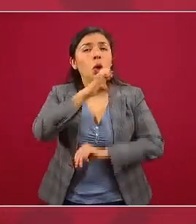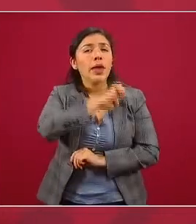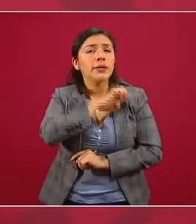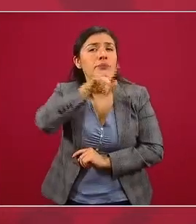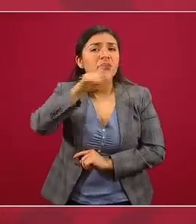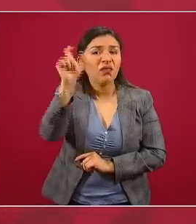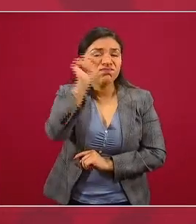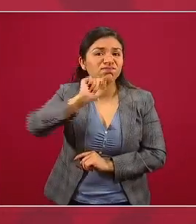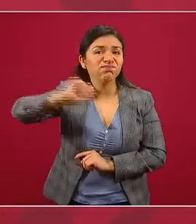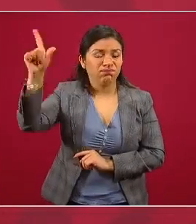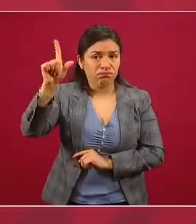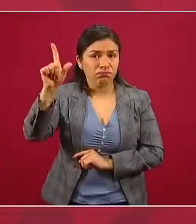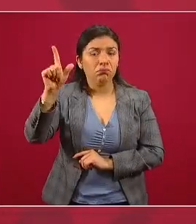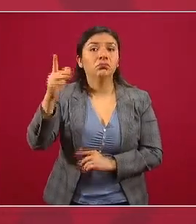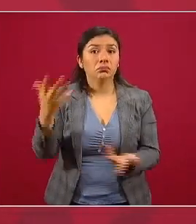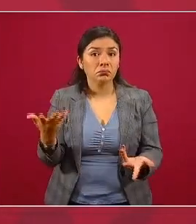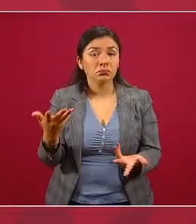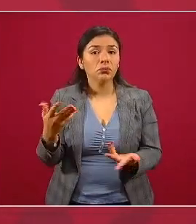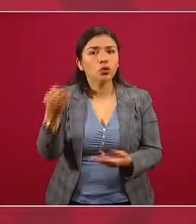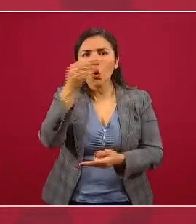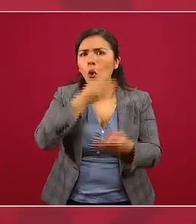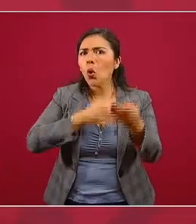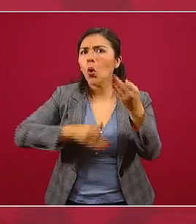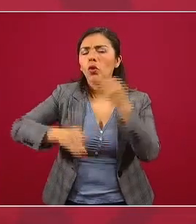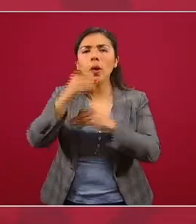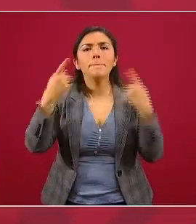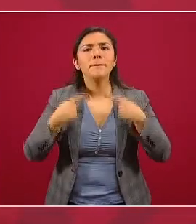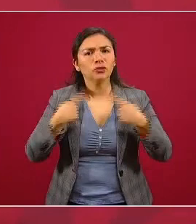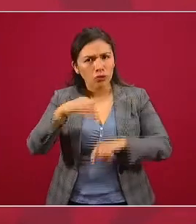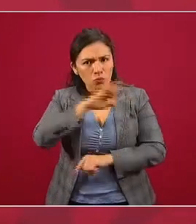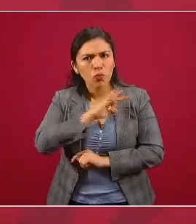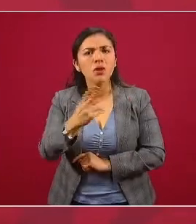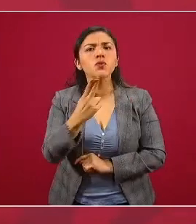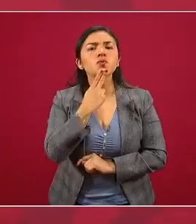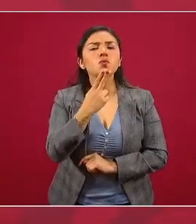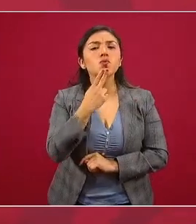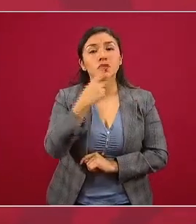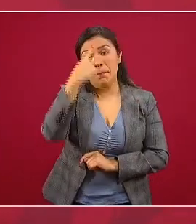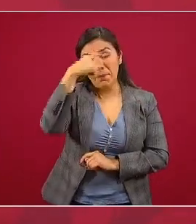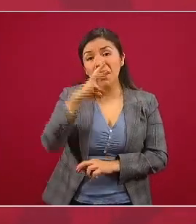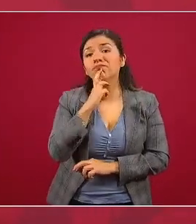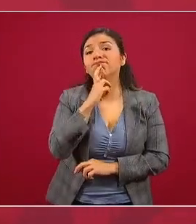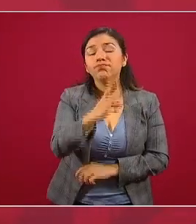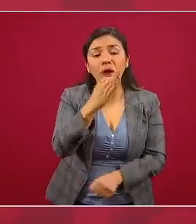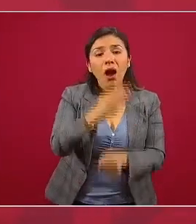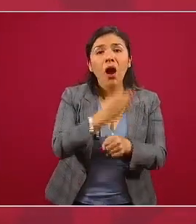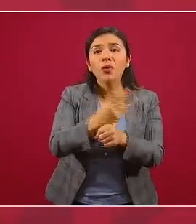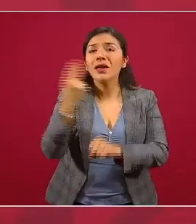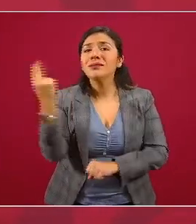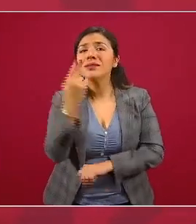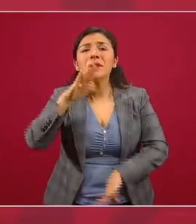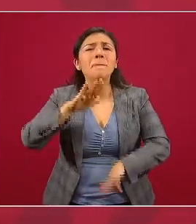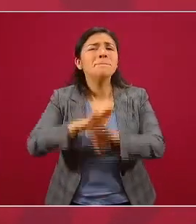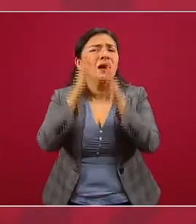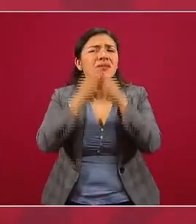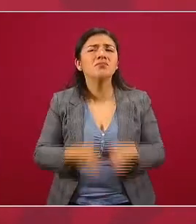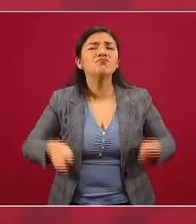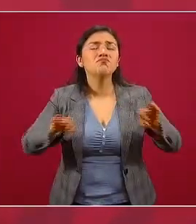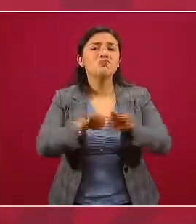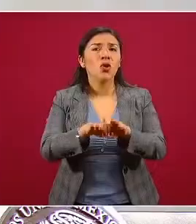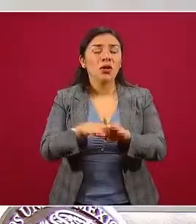especialidad, accesibles a todas y todos, en respuesta a las necesidades más urgentes en